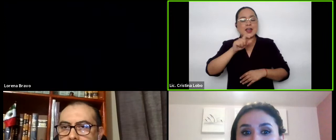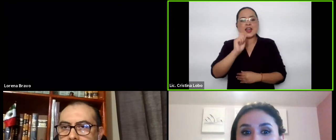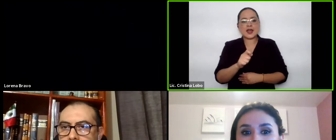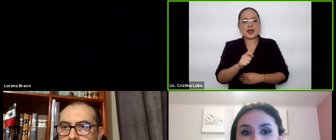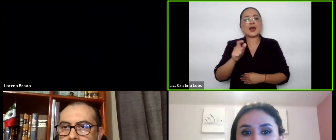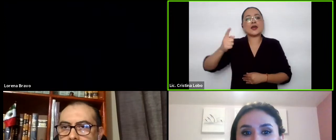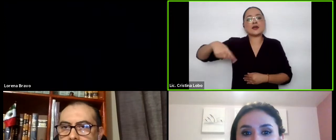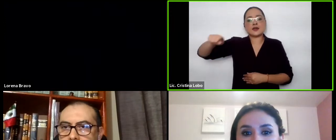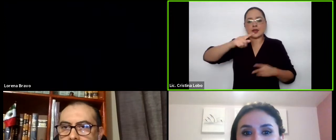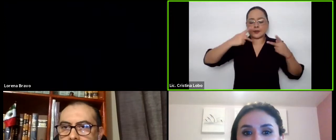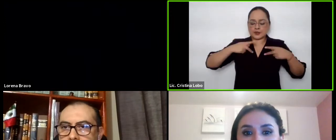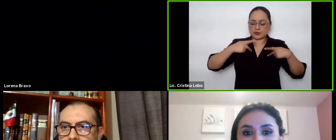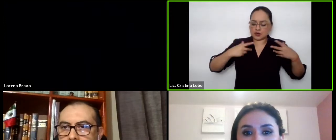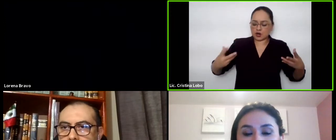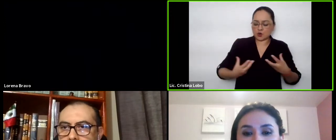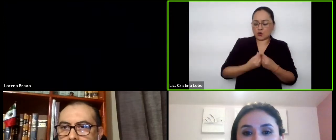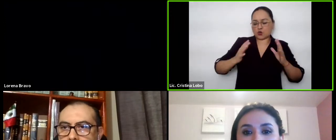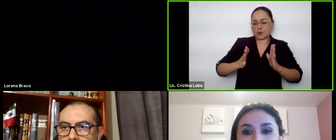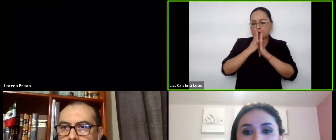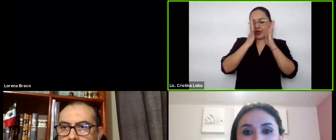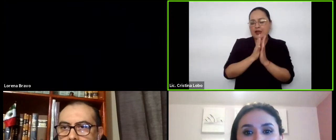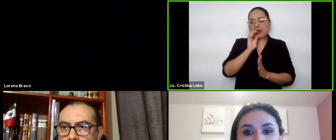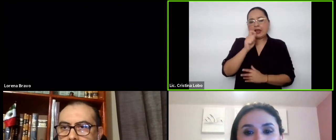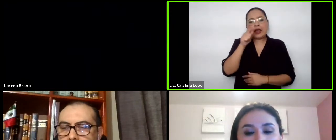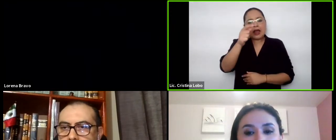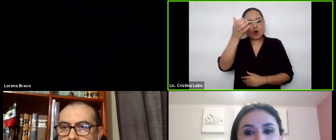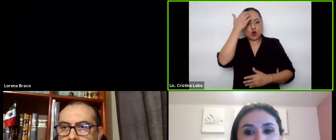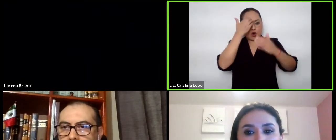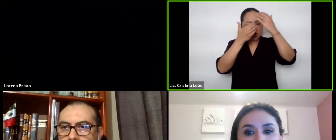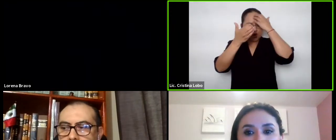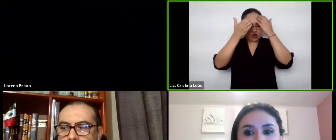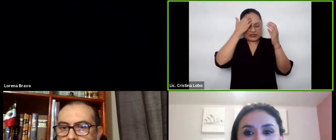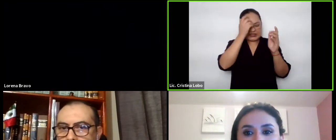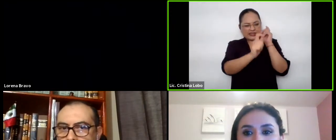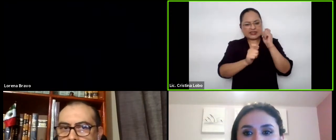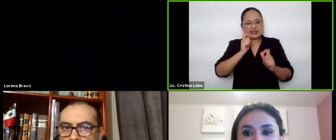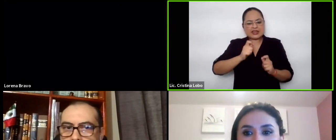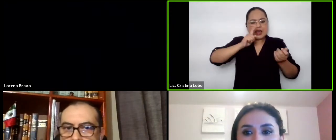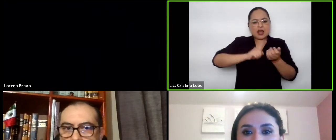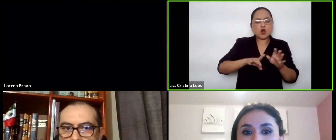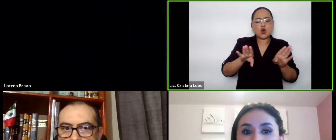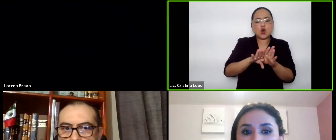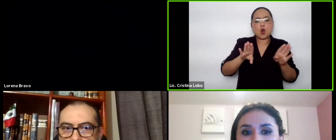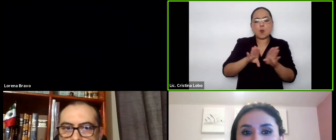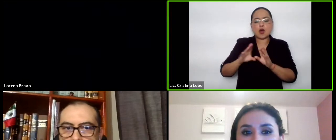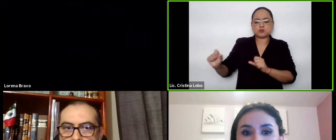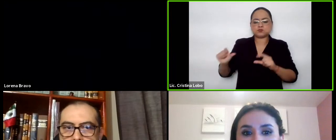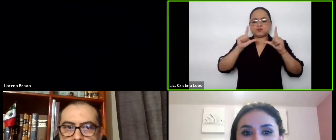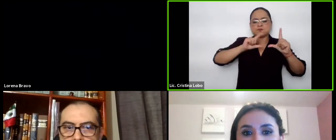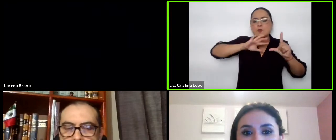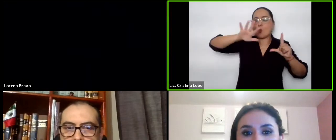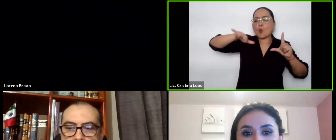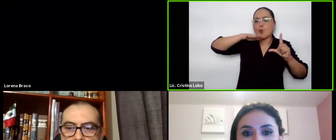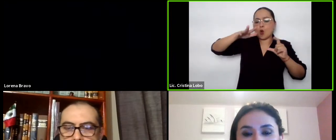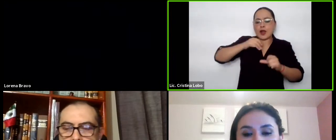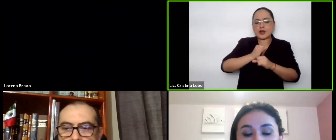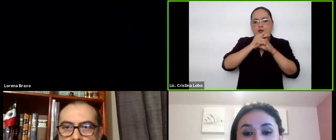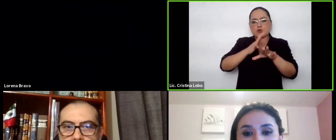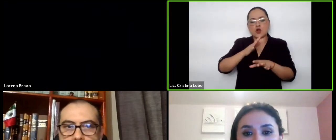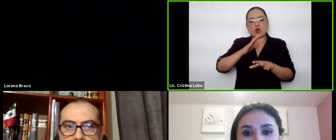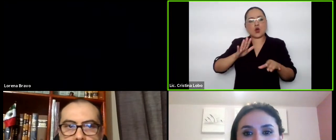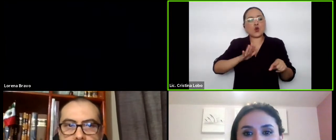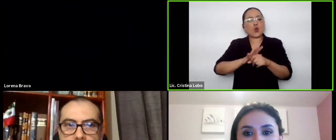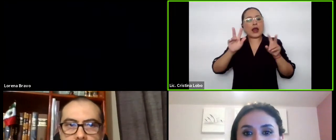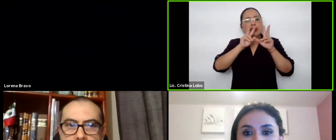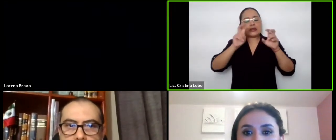participan adquieran las herramientas y habilidades que les permitan realizar búsquedas efectivas y localizar las tesis de su interés de